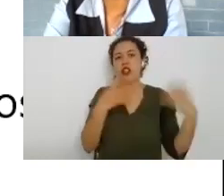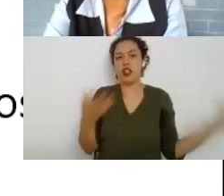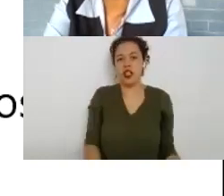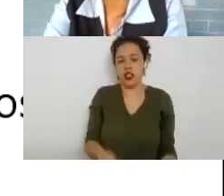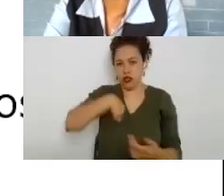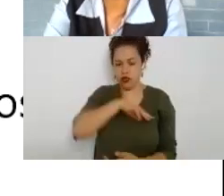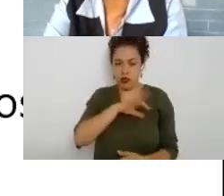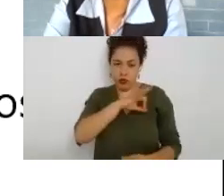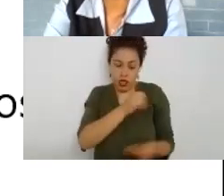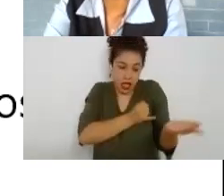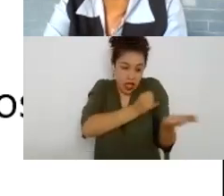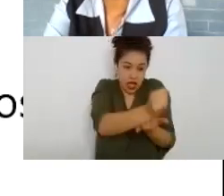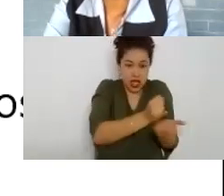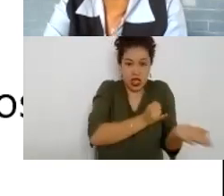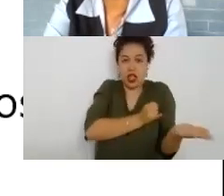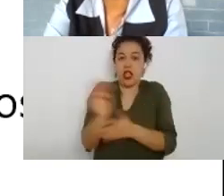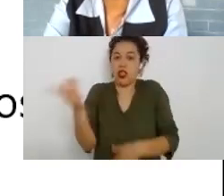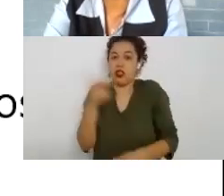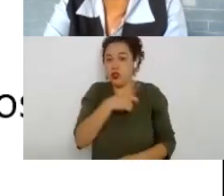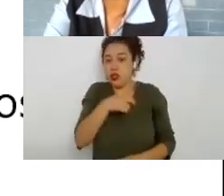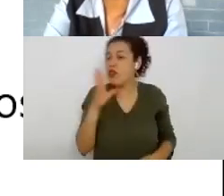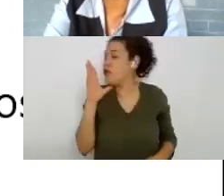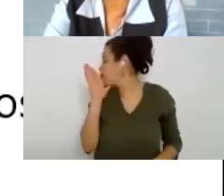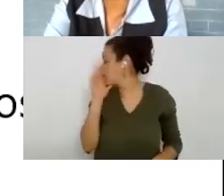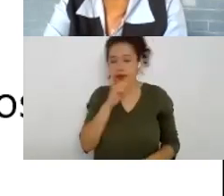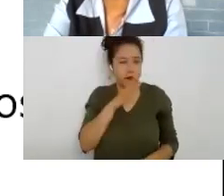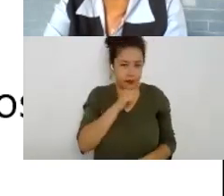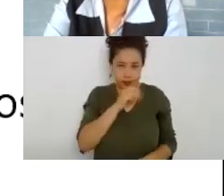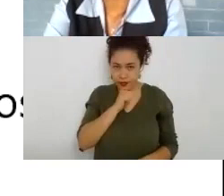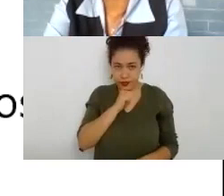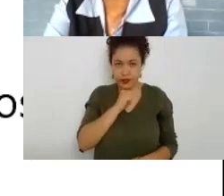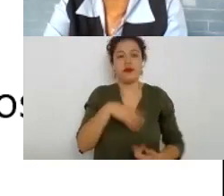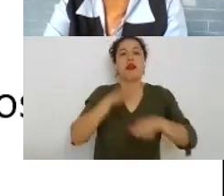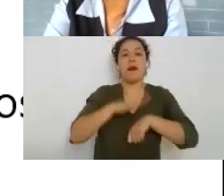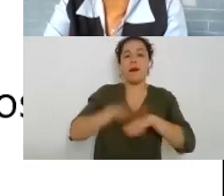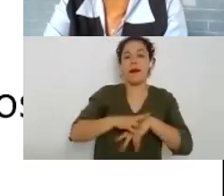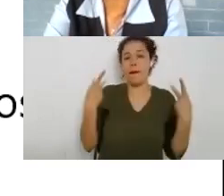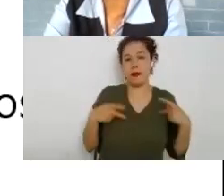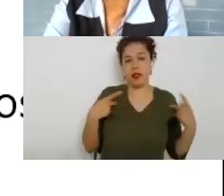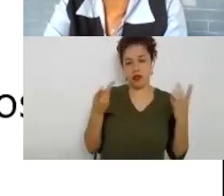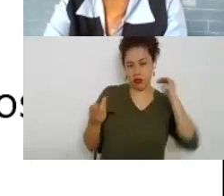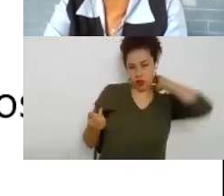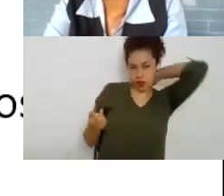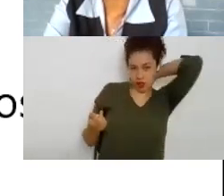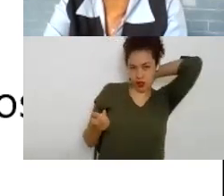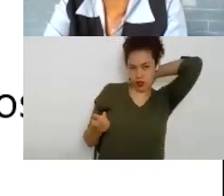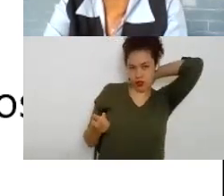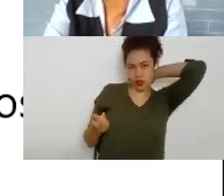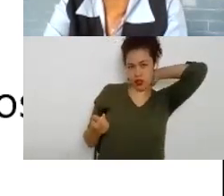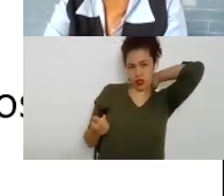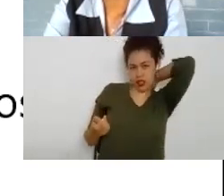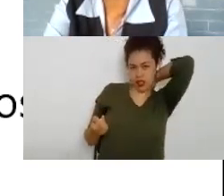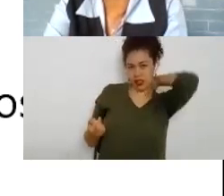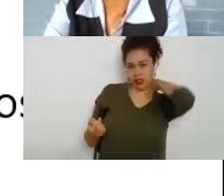nosotros tomar esa decisión propia. ¿Ok? Sobre todo si se trata de alguna persona que sea ajena a